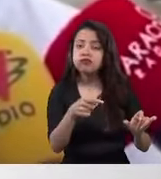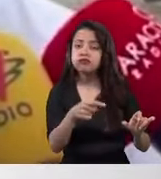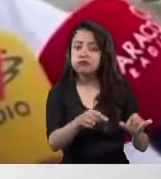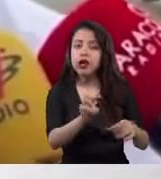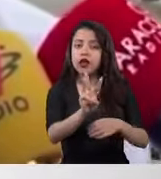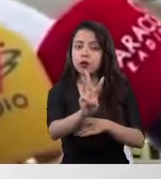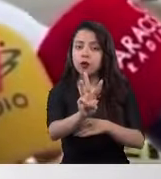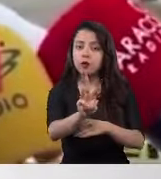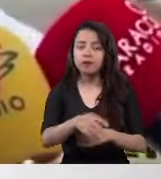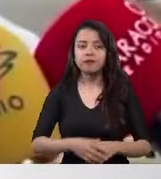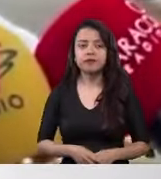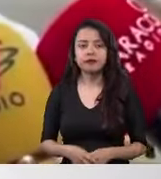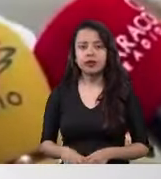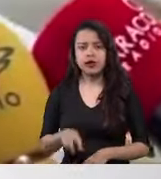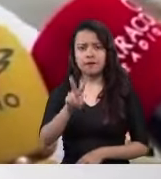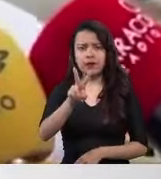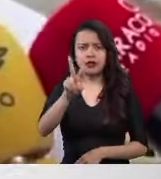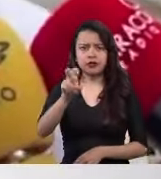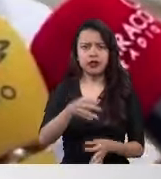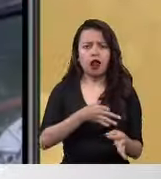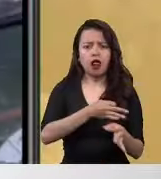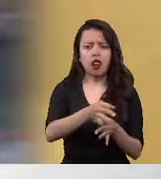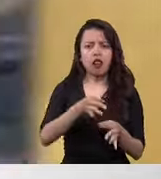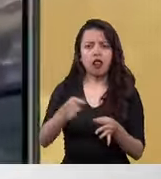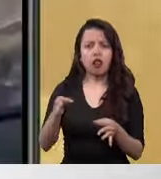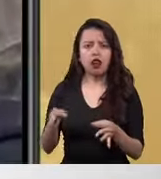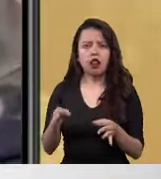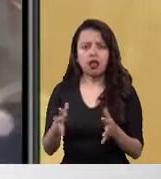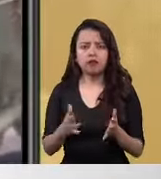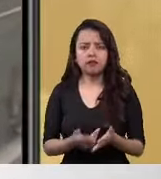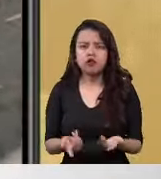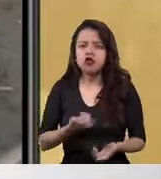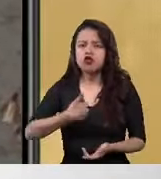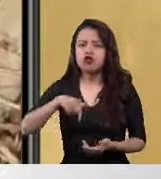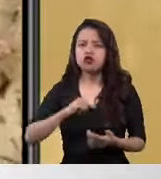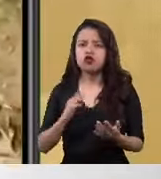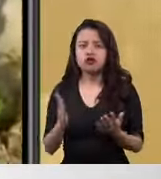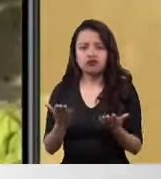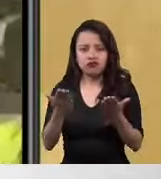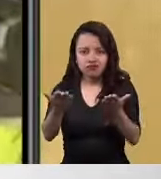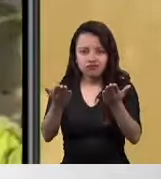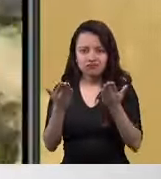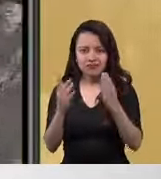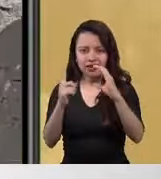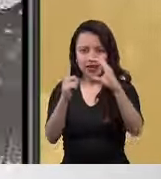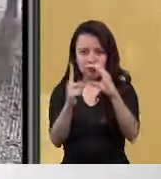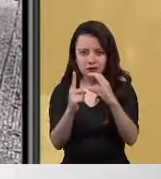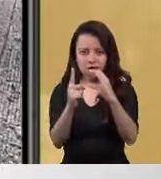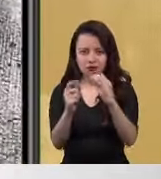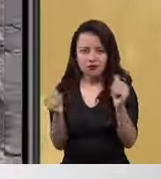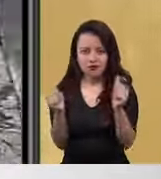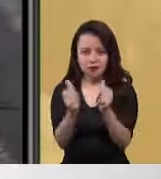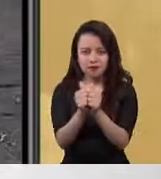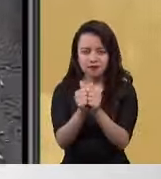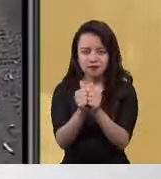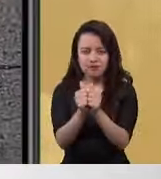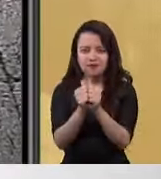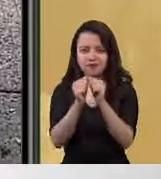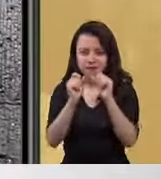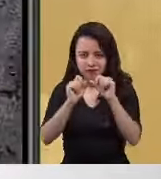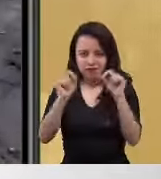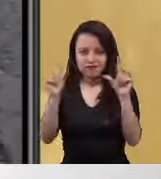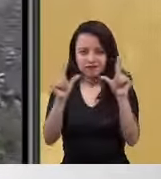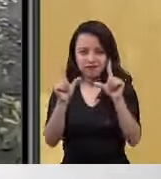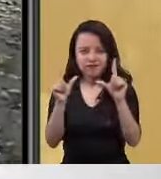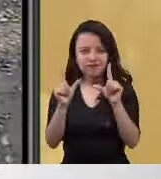municipios. Desde aquí estamos hoy presentando W Sin Carreta en el Canal 1 y también por la W Radio para contarles,